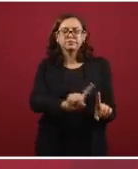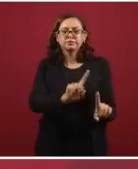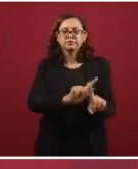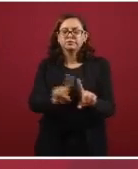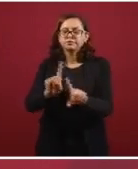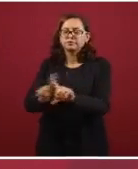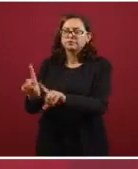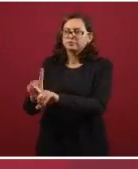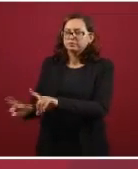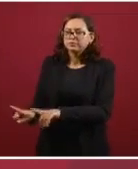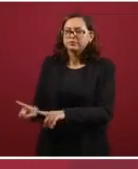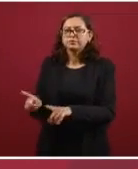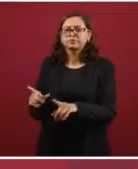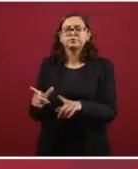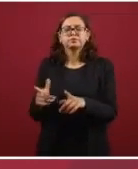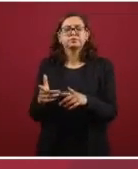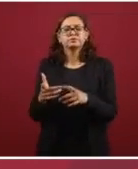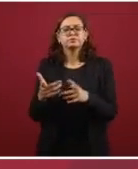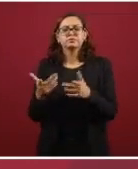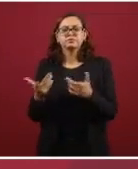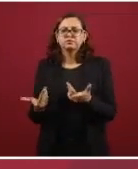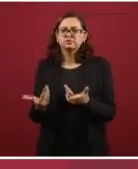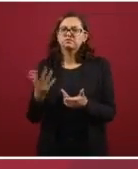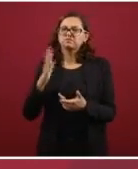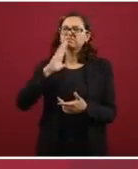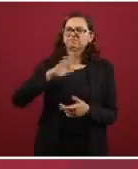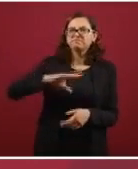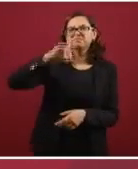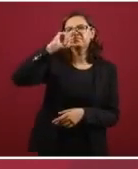porque andan mal las cosas,